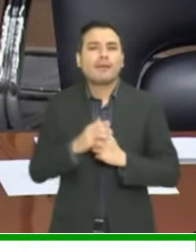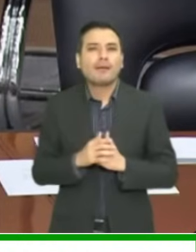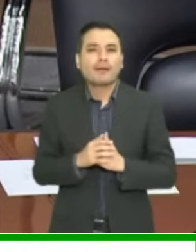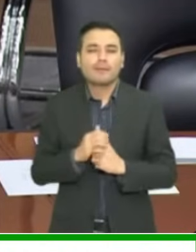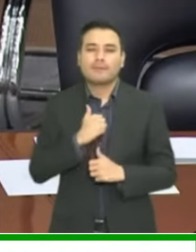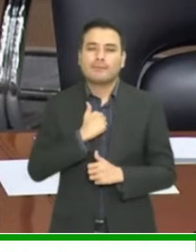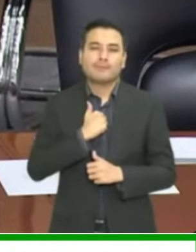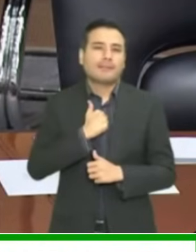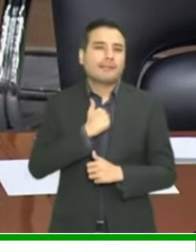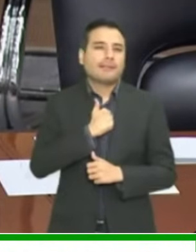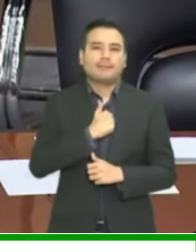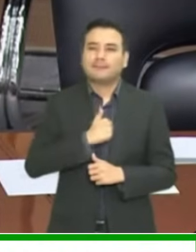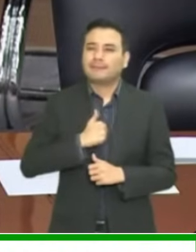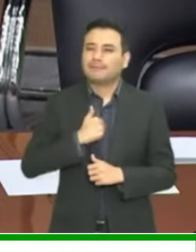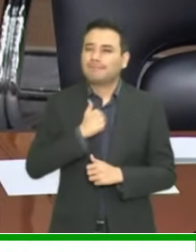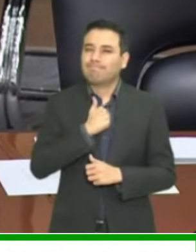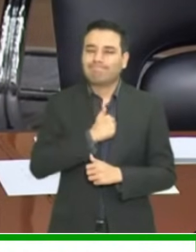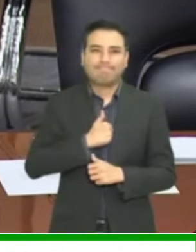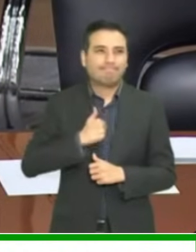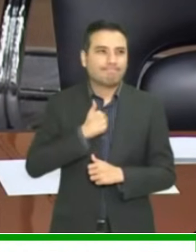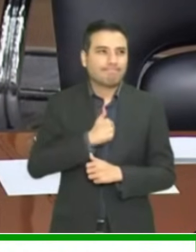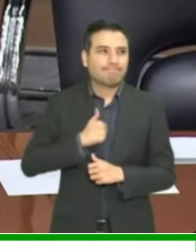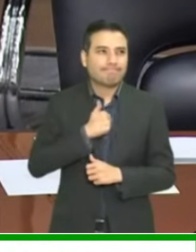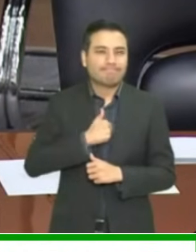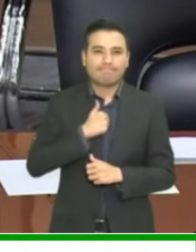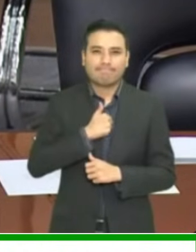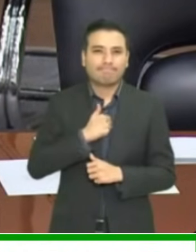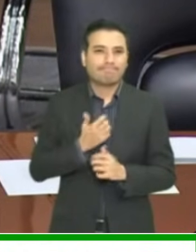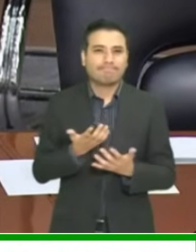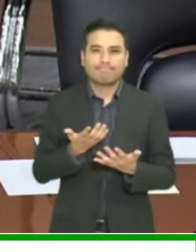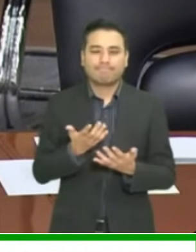lamentablemente hay